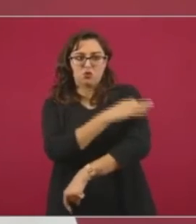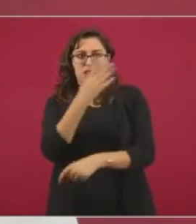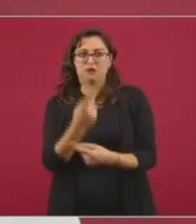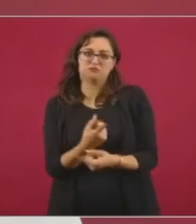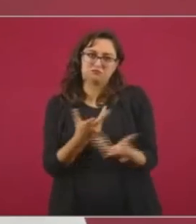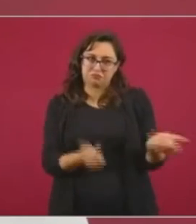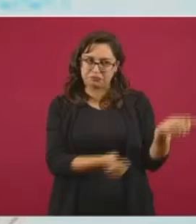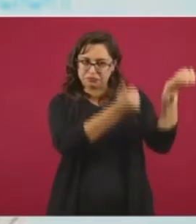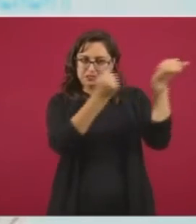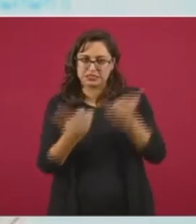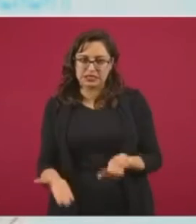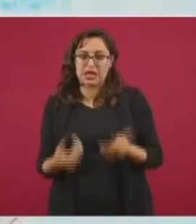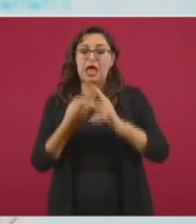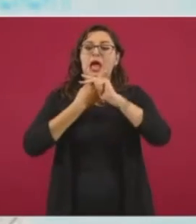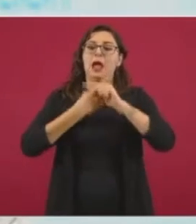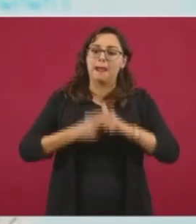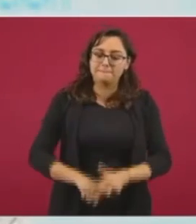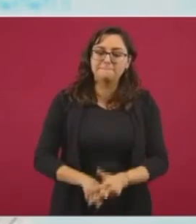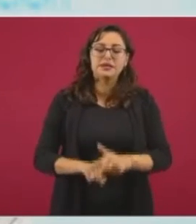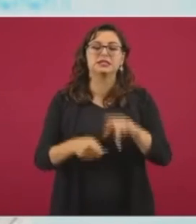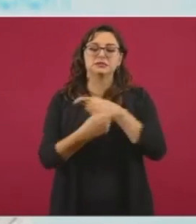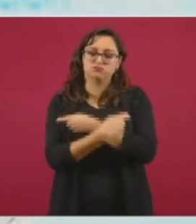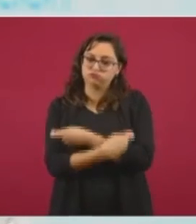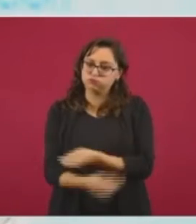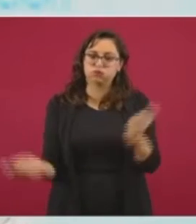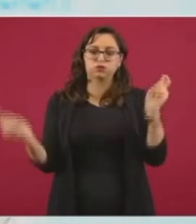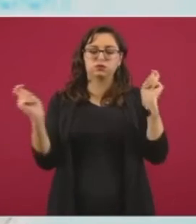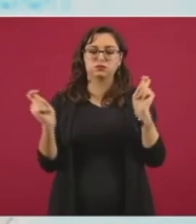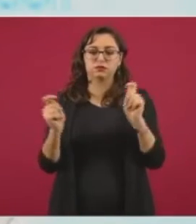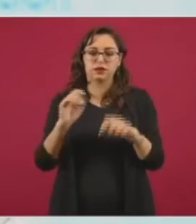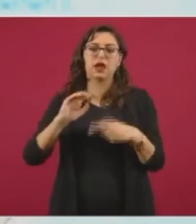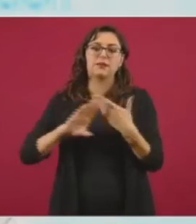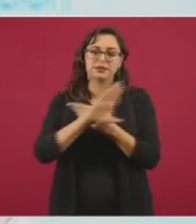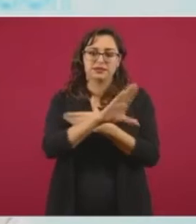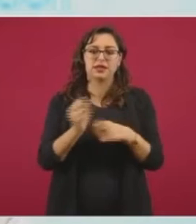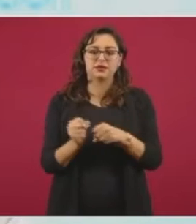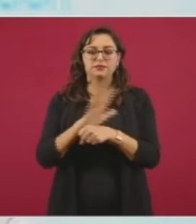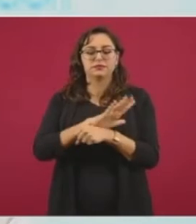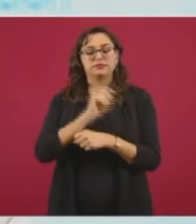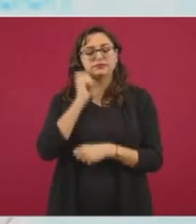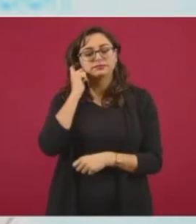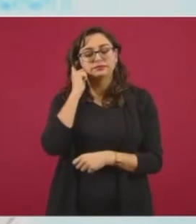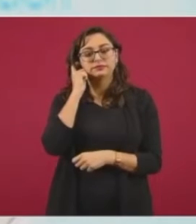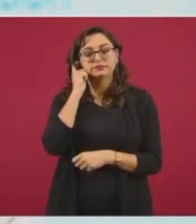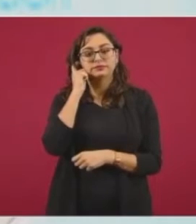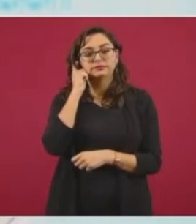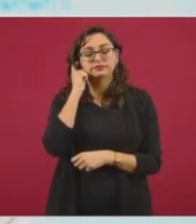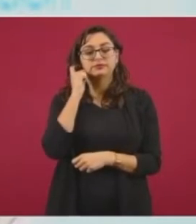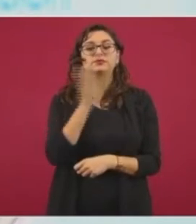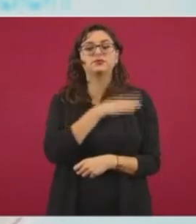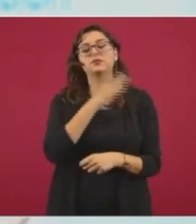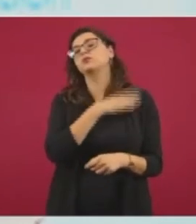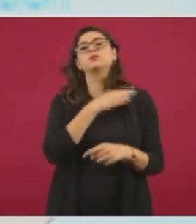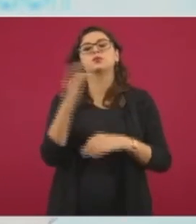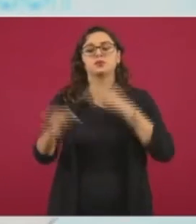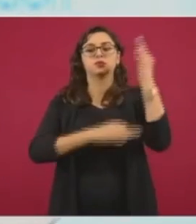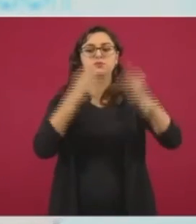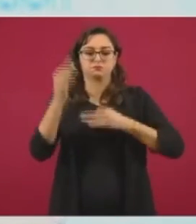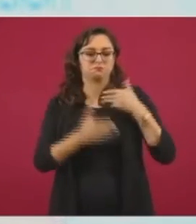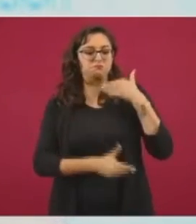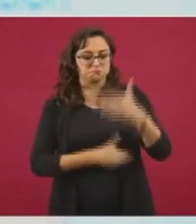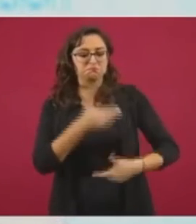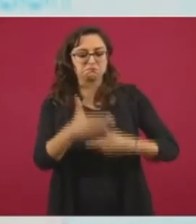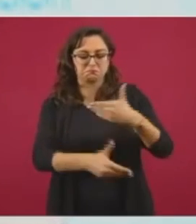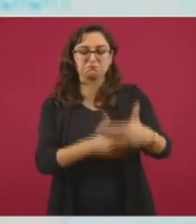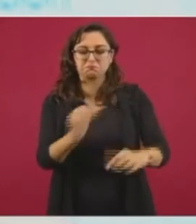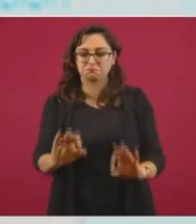el arranque de la vacunación COVID, contra el COVID en México. Entonces son buenas noticias, vamos avanzando bien en el